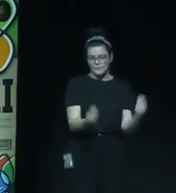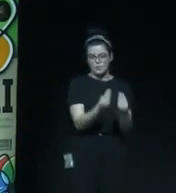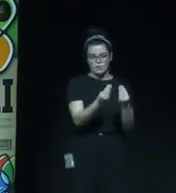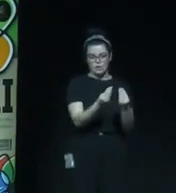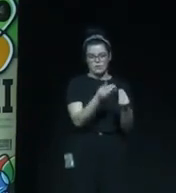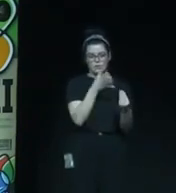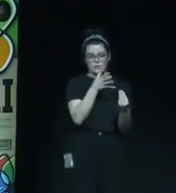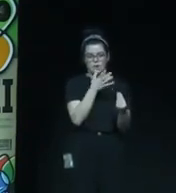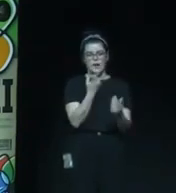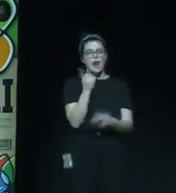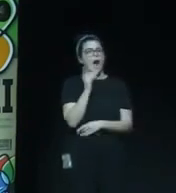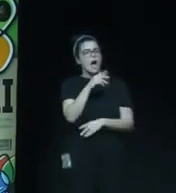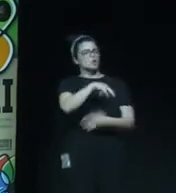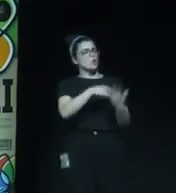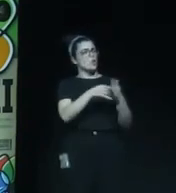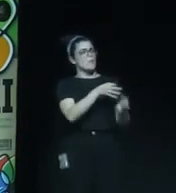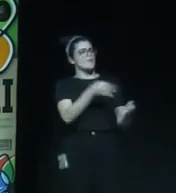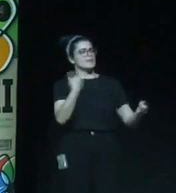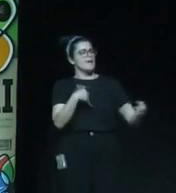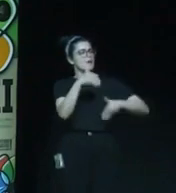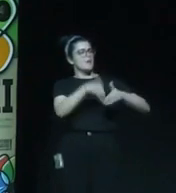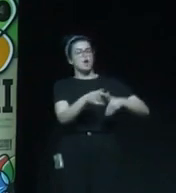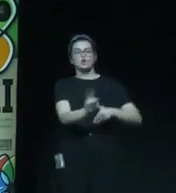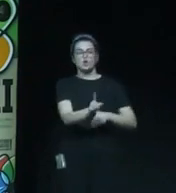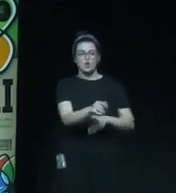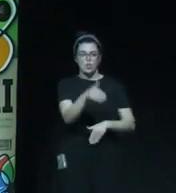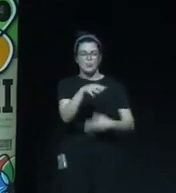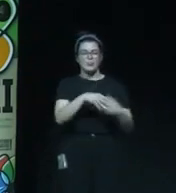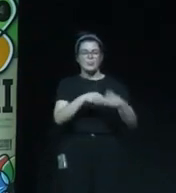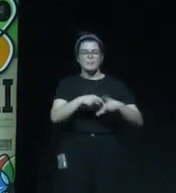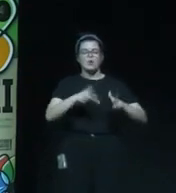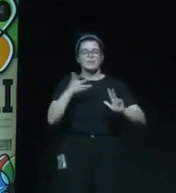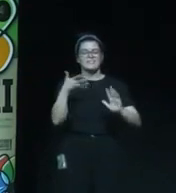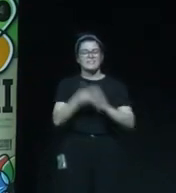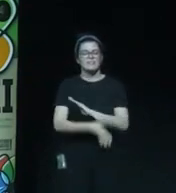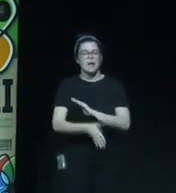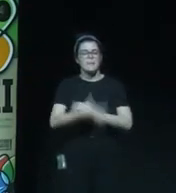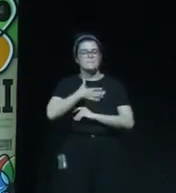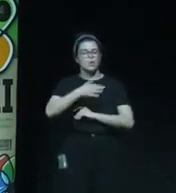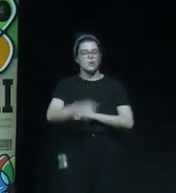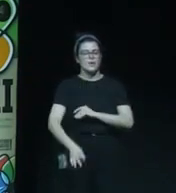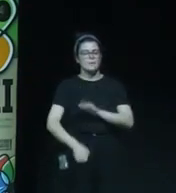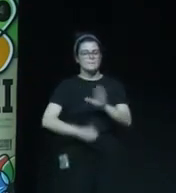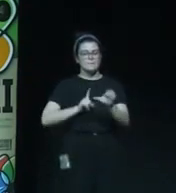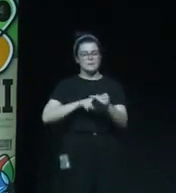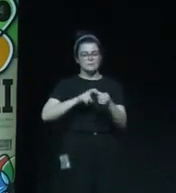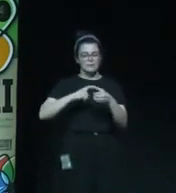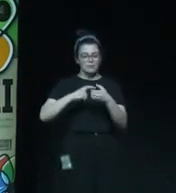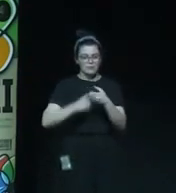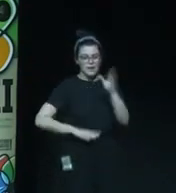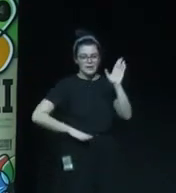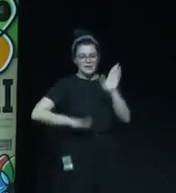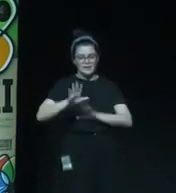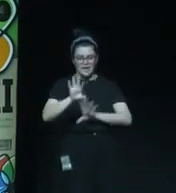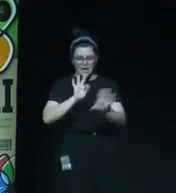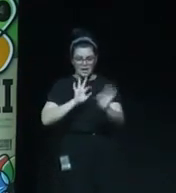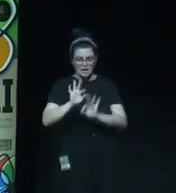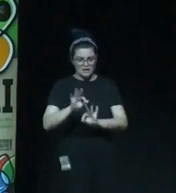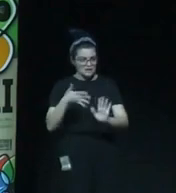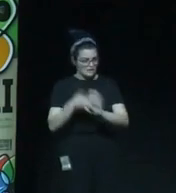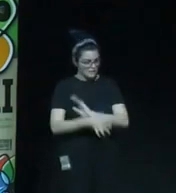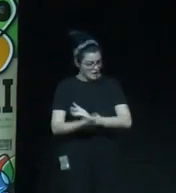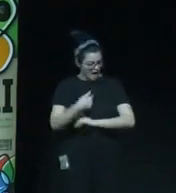hacerlo aquí es votar. La democracia es poder popular. Poder popular quiere decir que hay que hacer lo